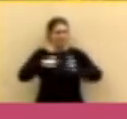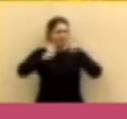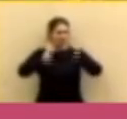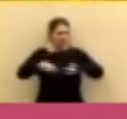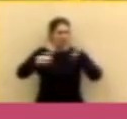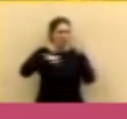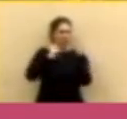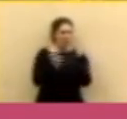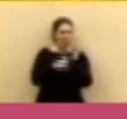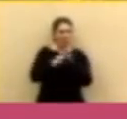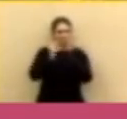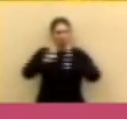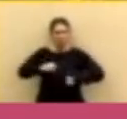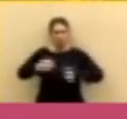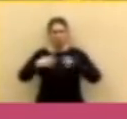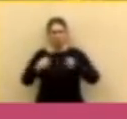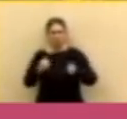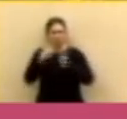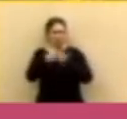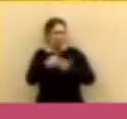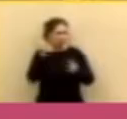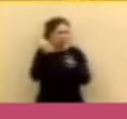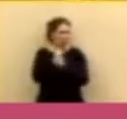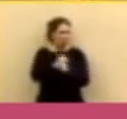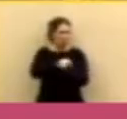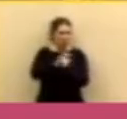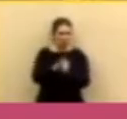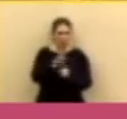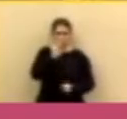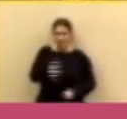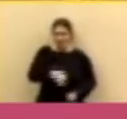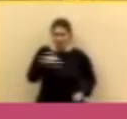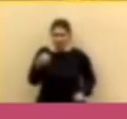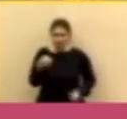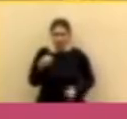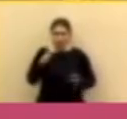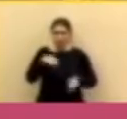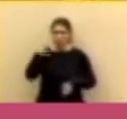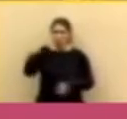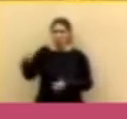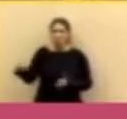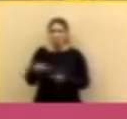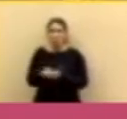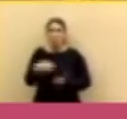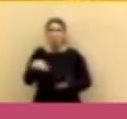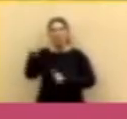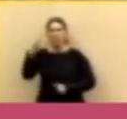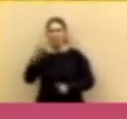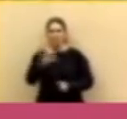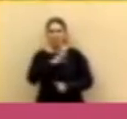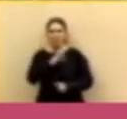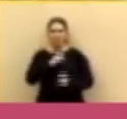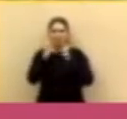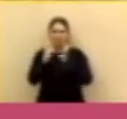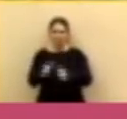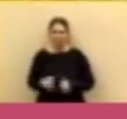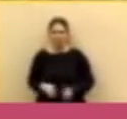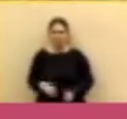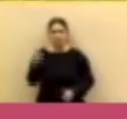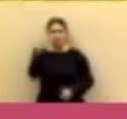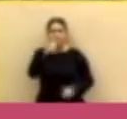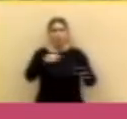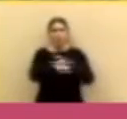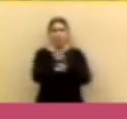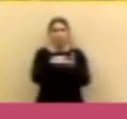trabajando mucho tiempo para modificar la ley orgánica del Poder Judicial. El cabreo de Pablo Iglesias está